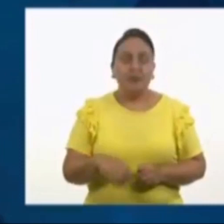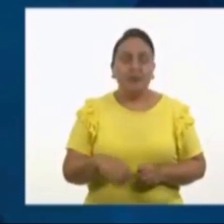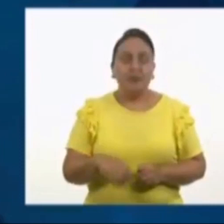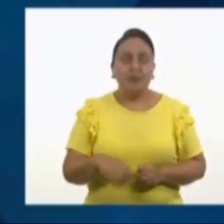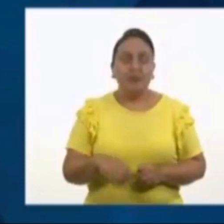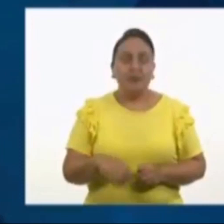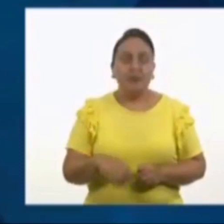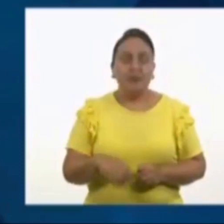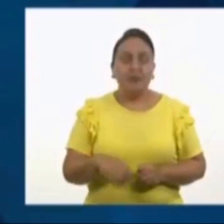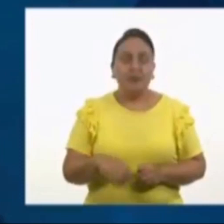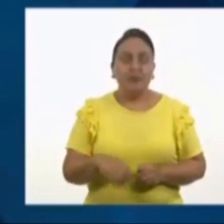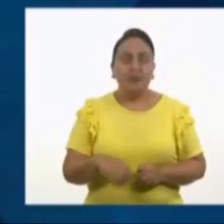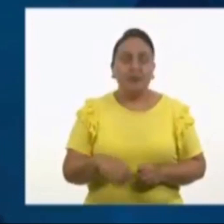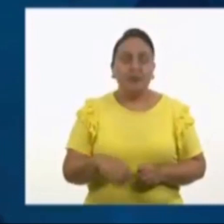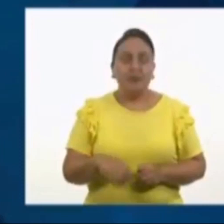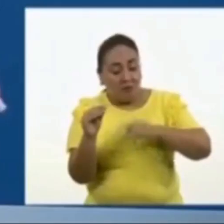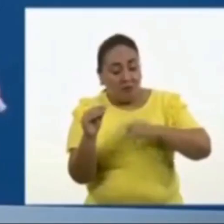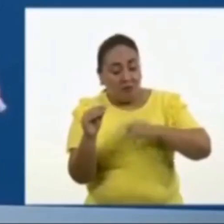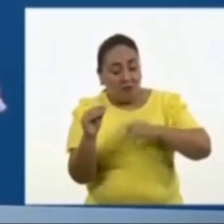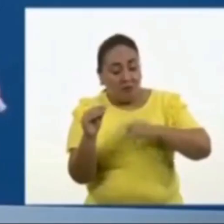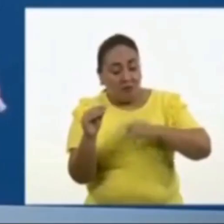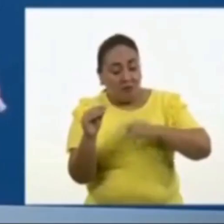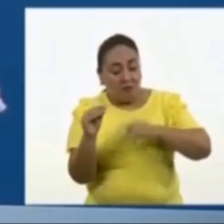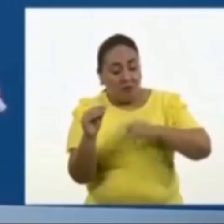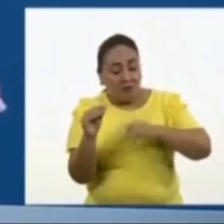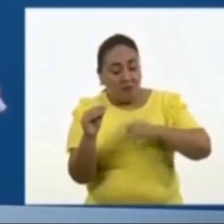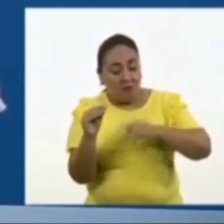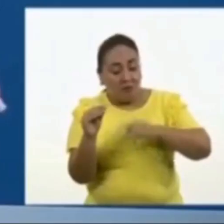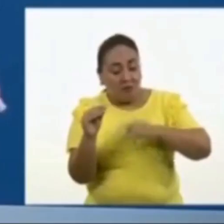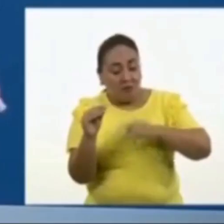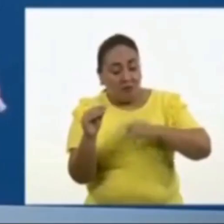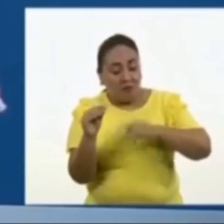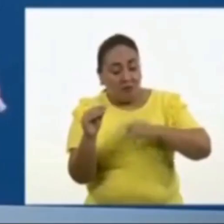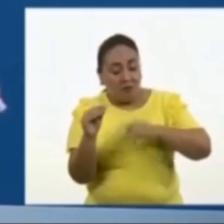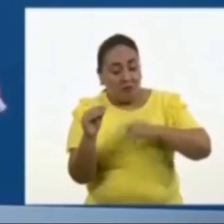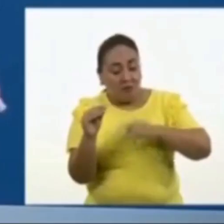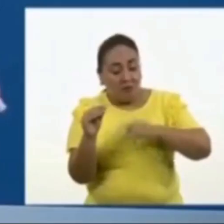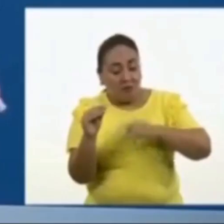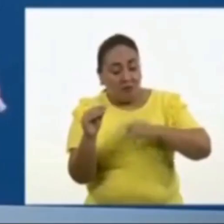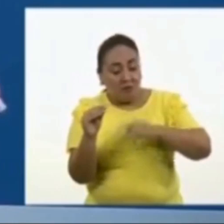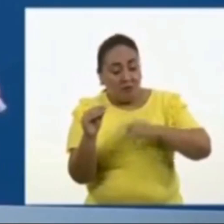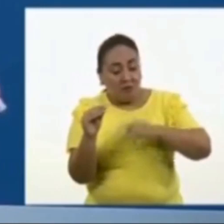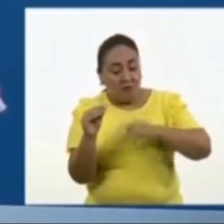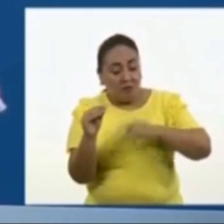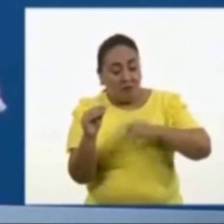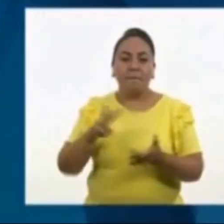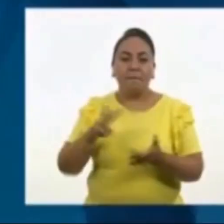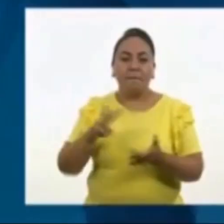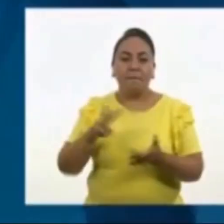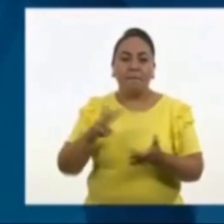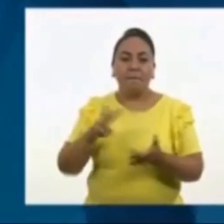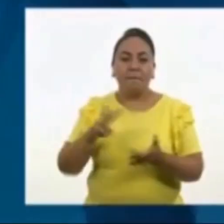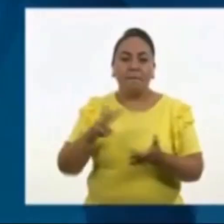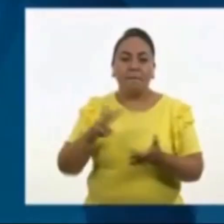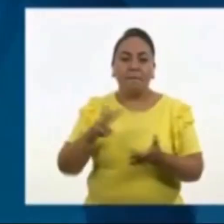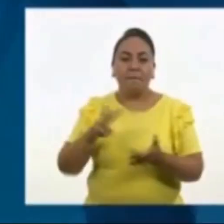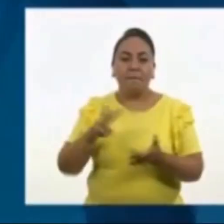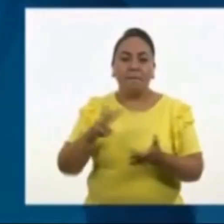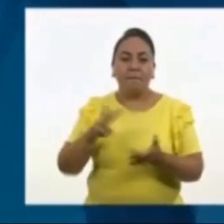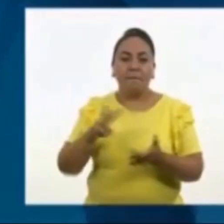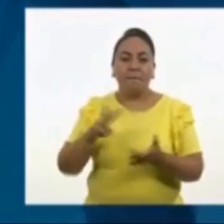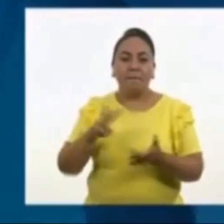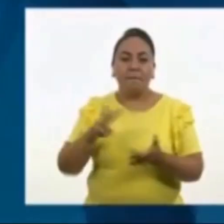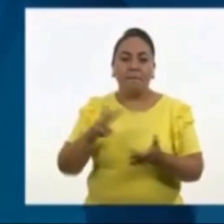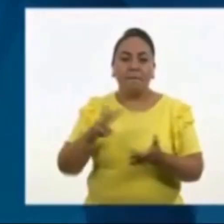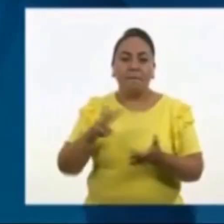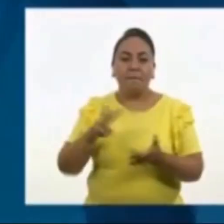siembra depende mucho del tamaño de la planta, por lo que hay que determinar la separación que habrá entre ellas. Por ejemplo, en un cuadro de 30 por 30 centímetros